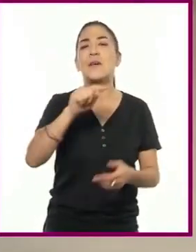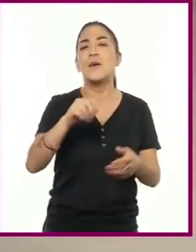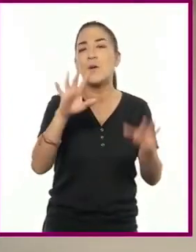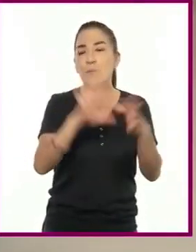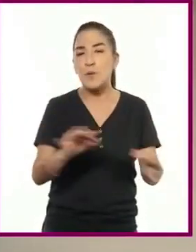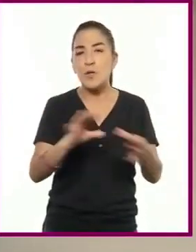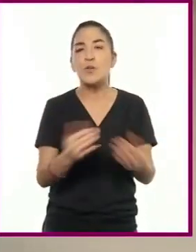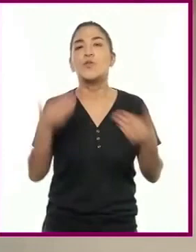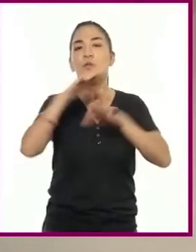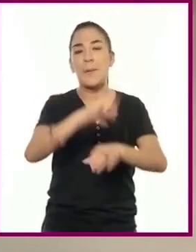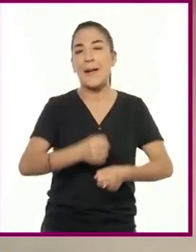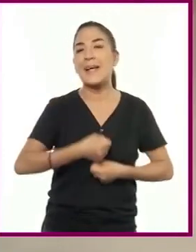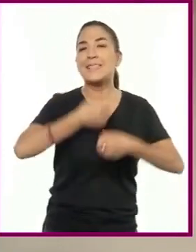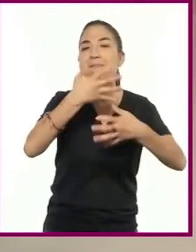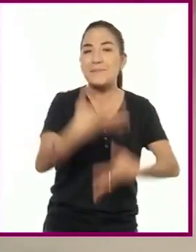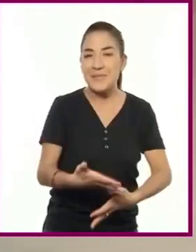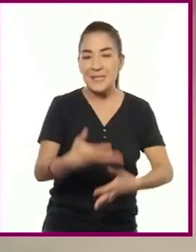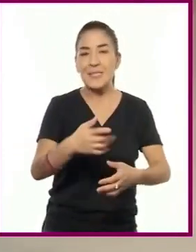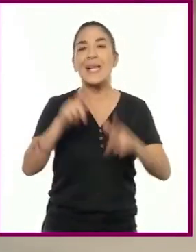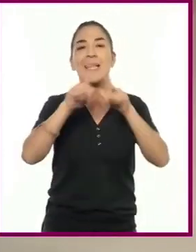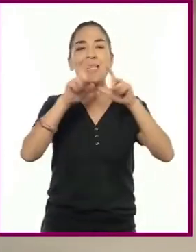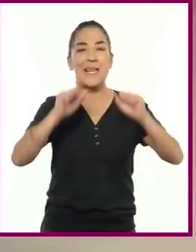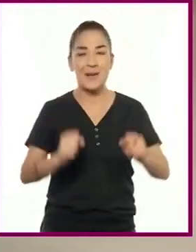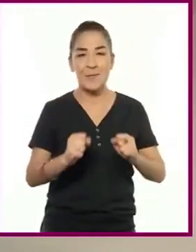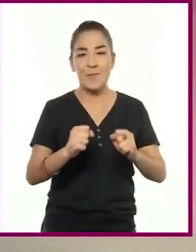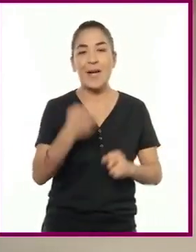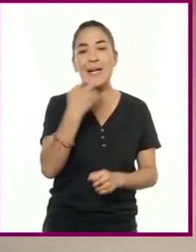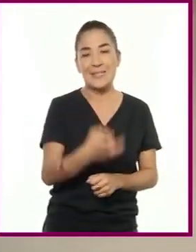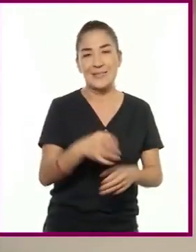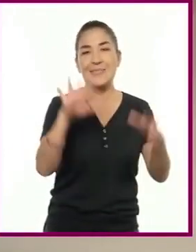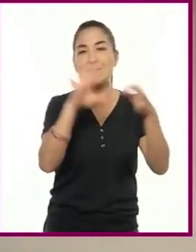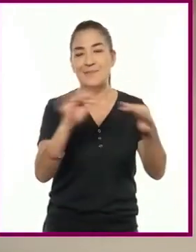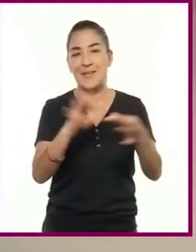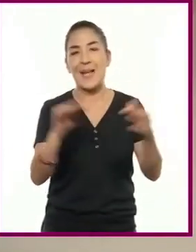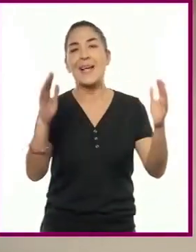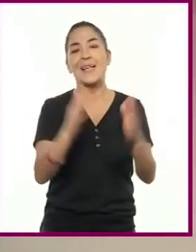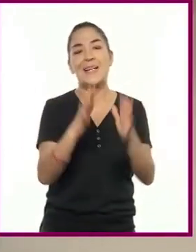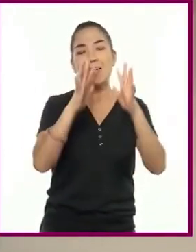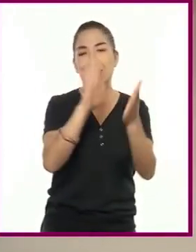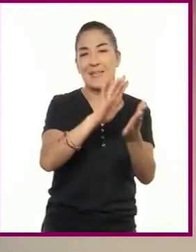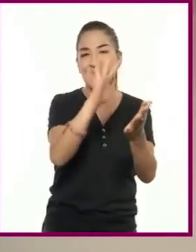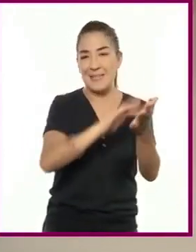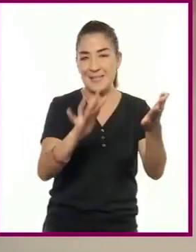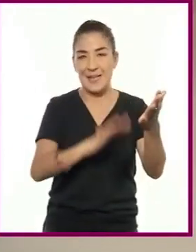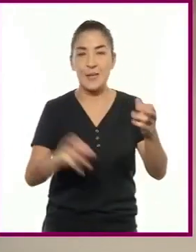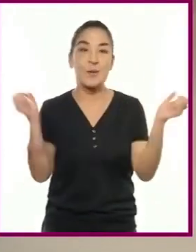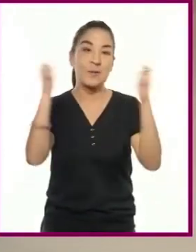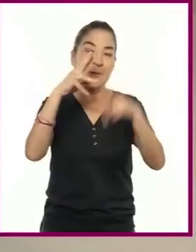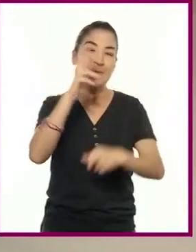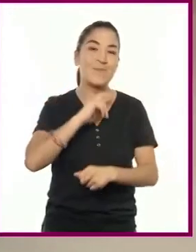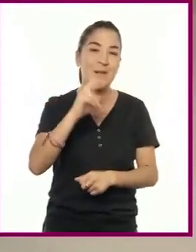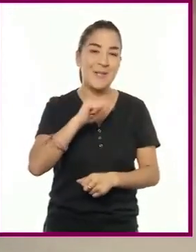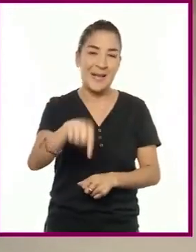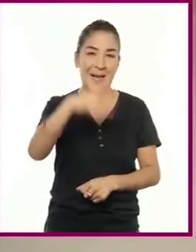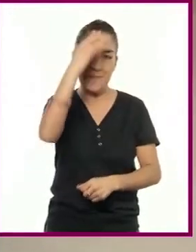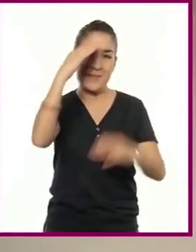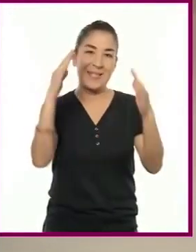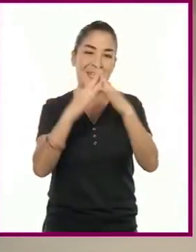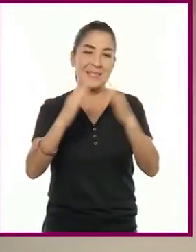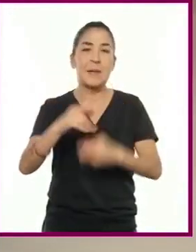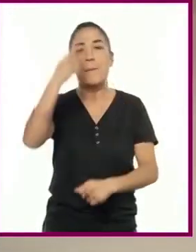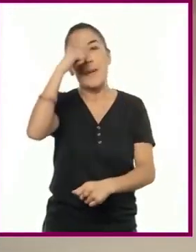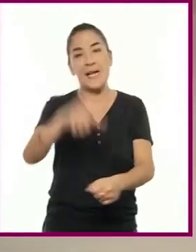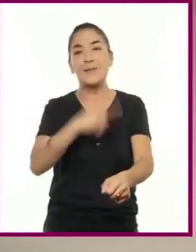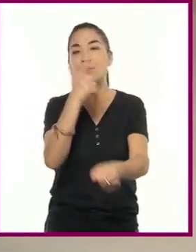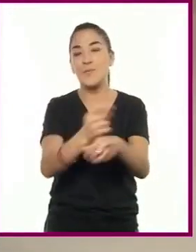sobre expresiones de la lengua en textos literarios. Nos vemos pronto aquí en Aprende en Casa para